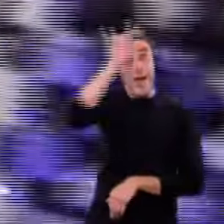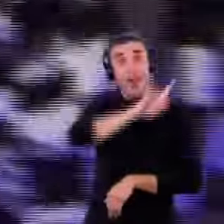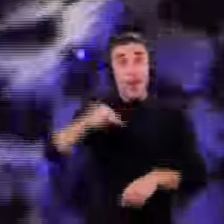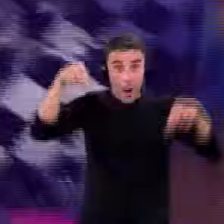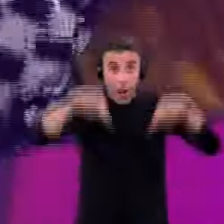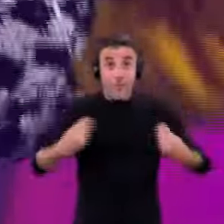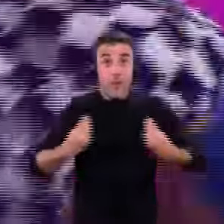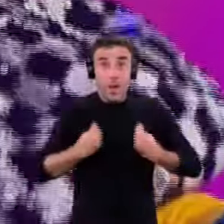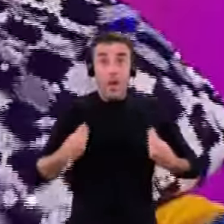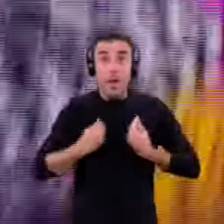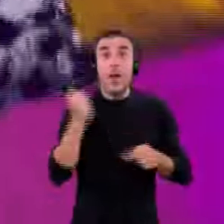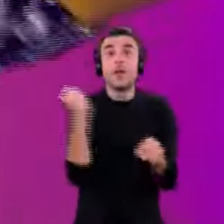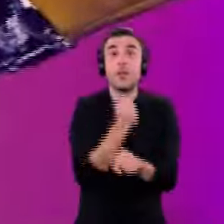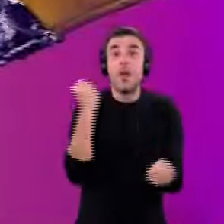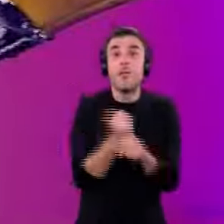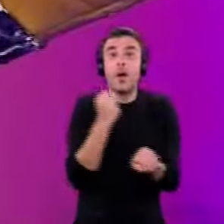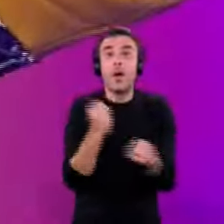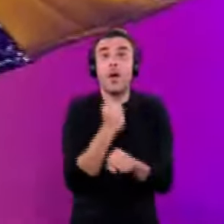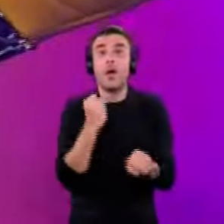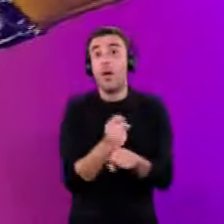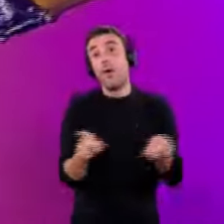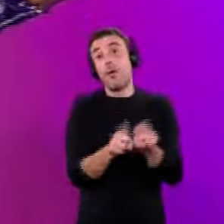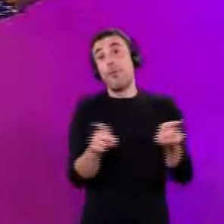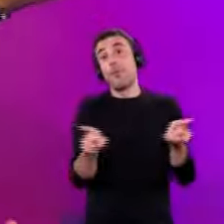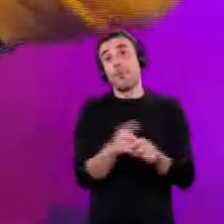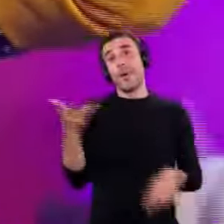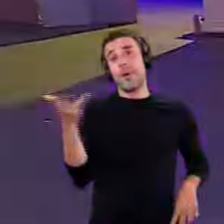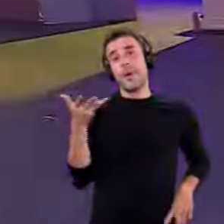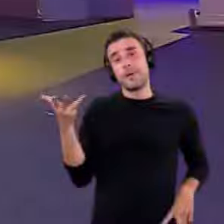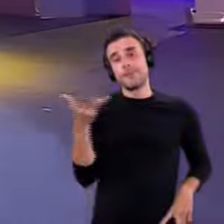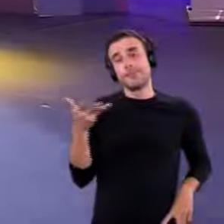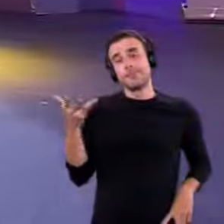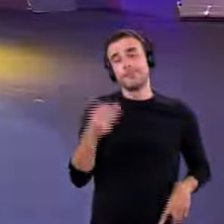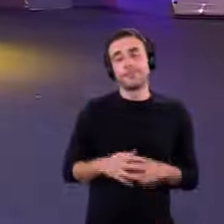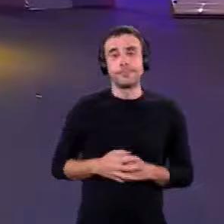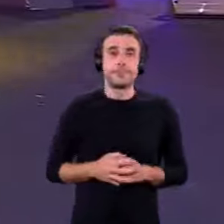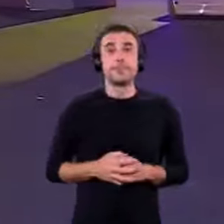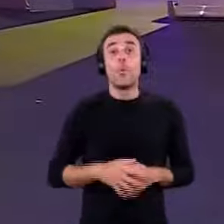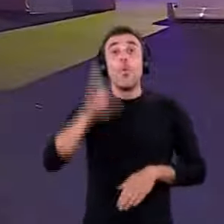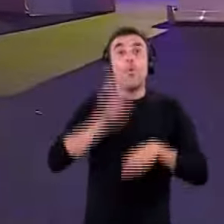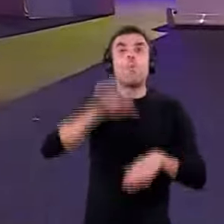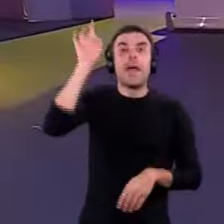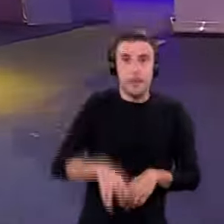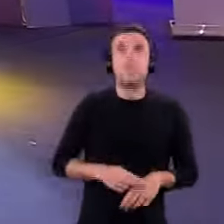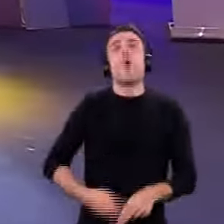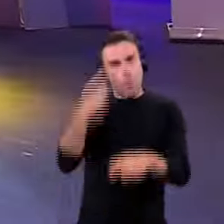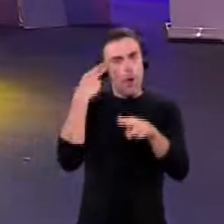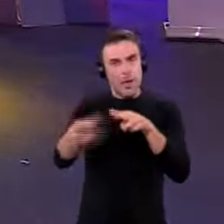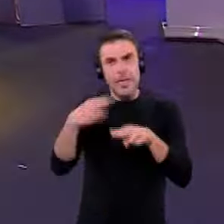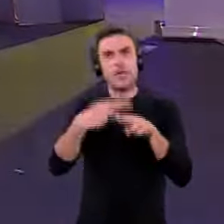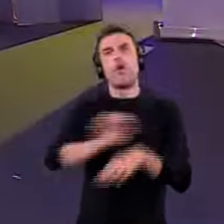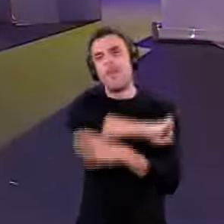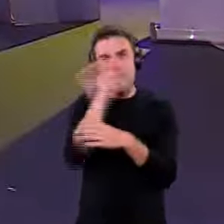queden a currar como camarero por políticos de mierda que